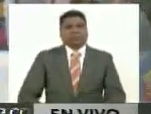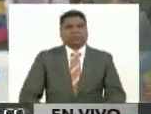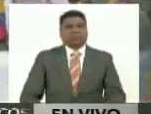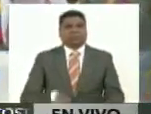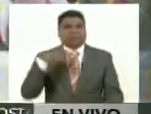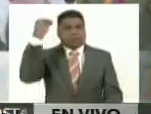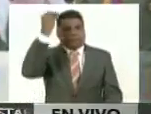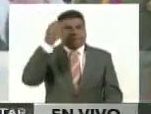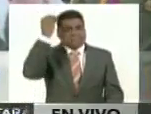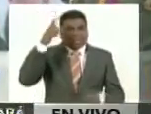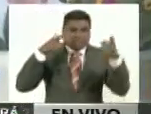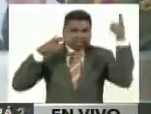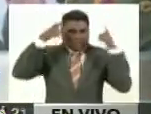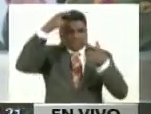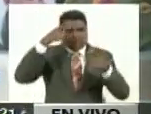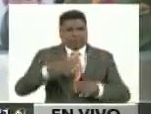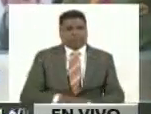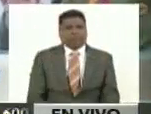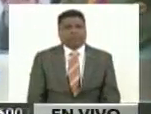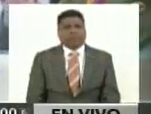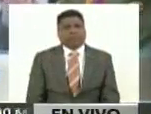Piensen en Hugo Chávez.